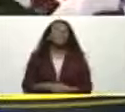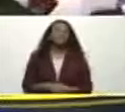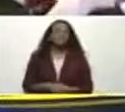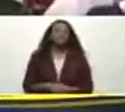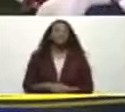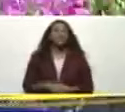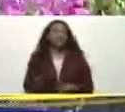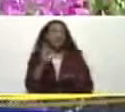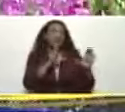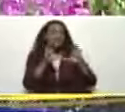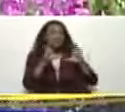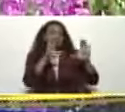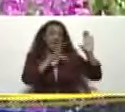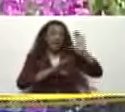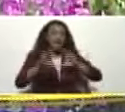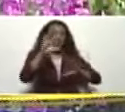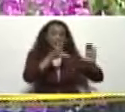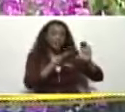La ciencia está